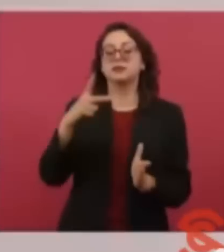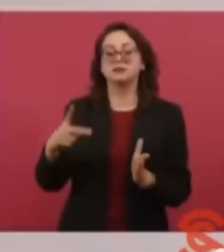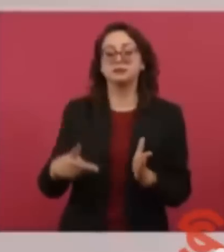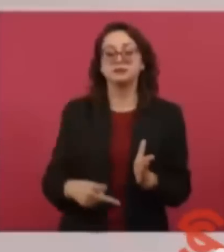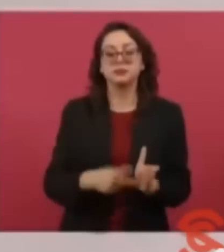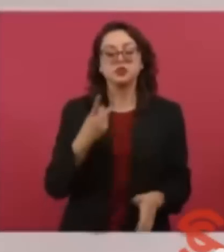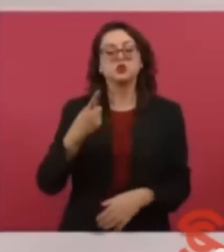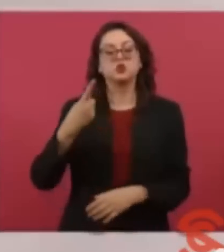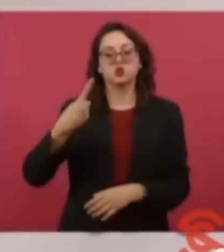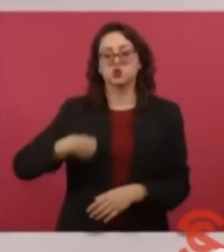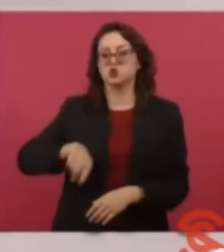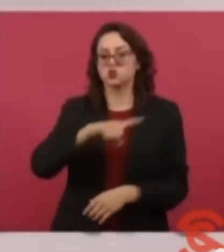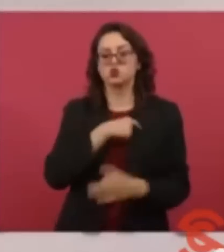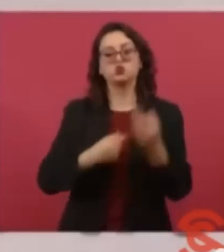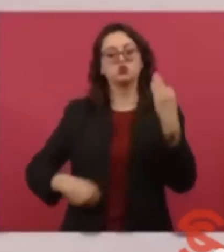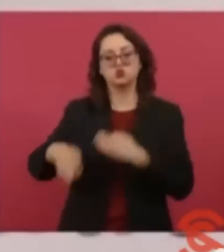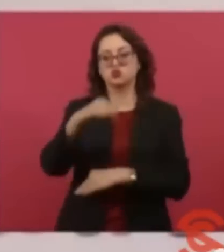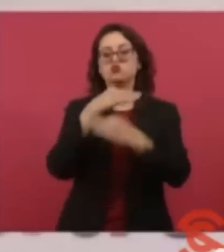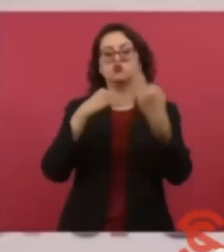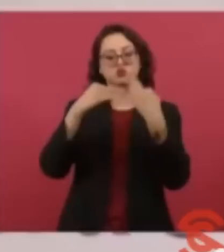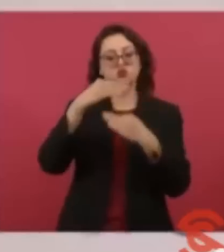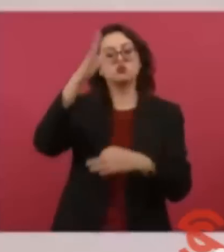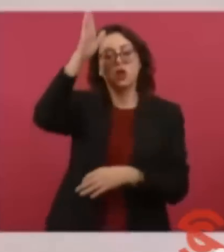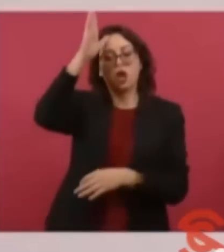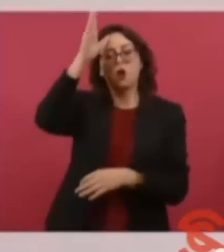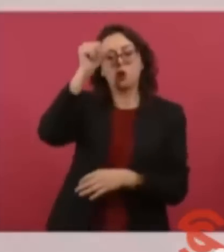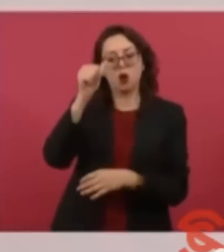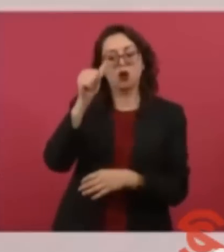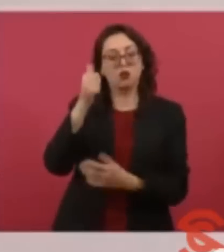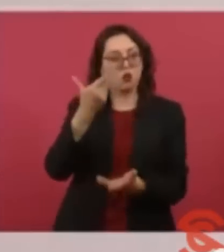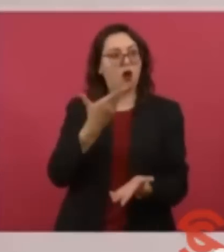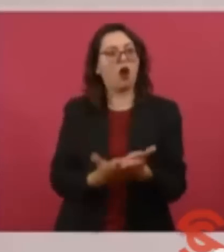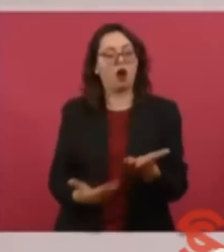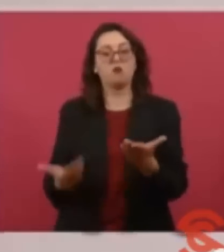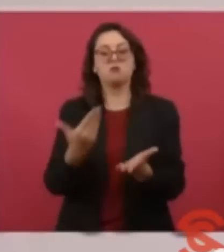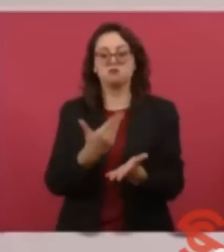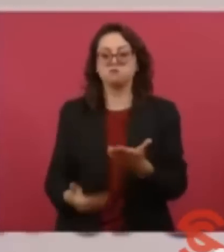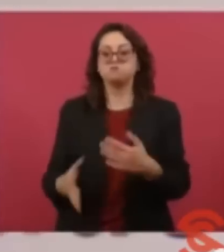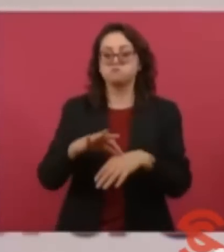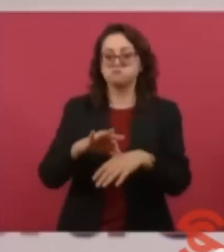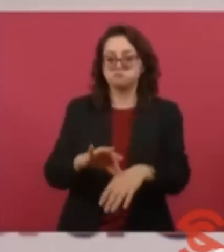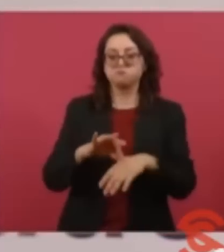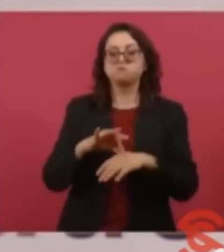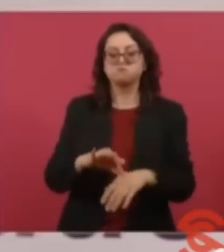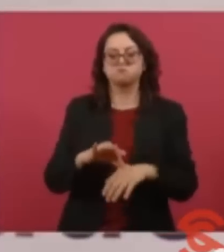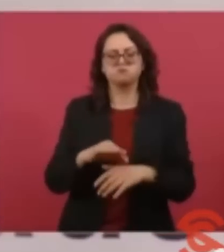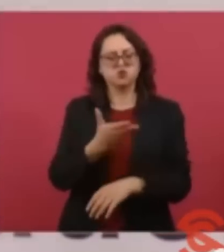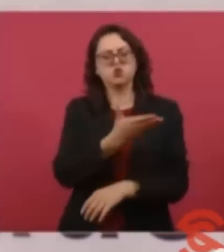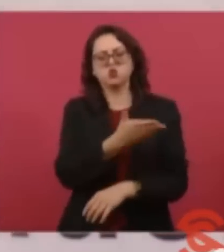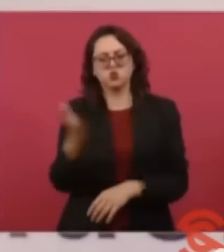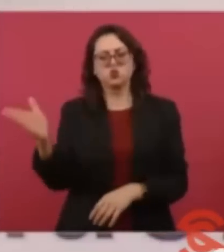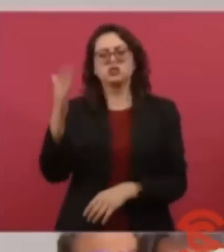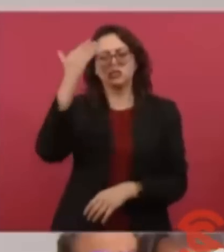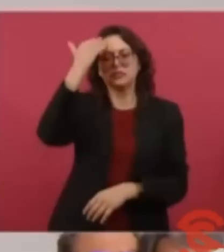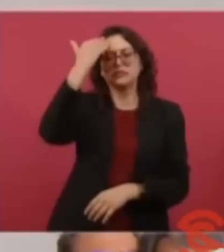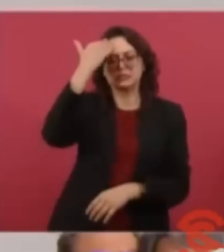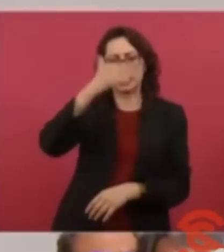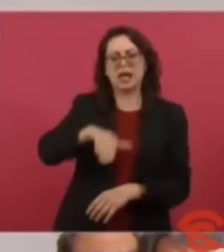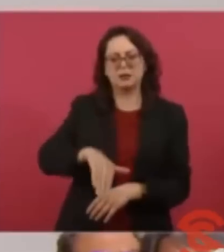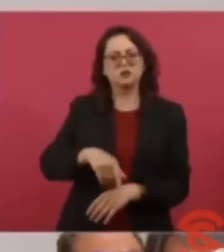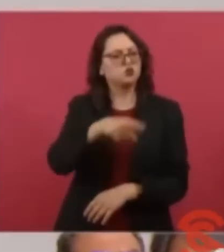lo hemos podido convertir en realidad, como es público y